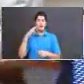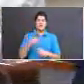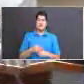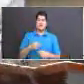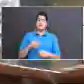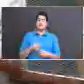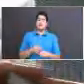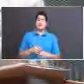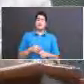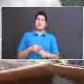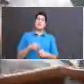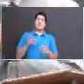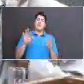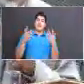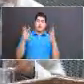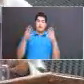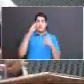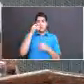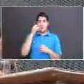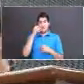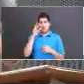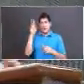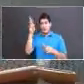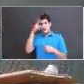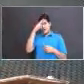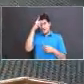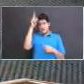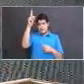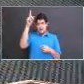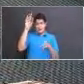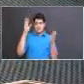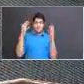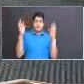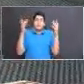Yo, denle un aplauso al rey.